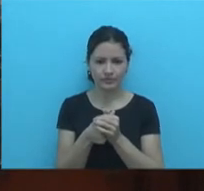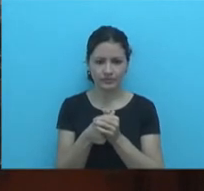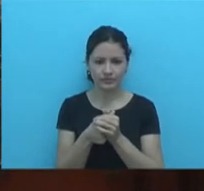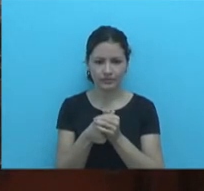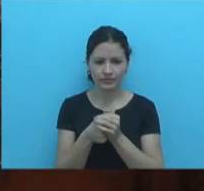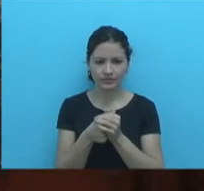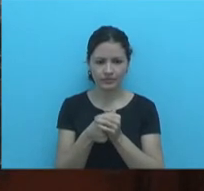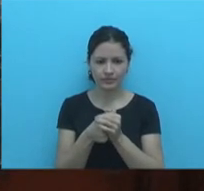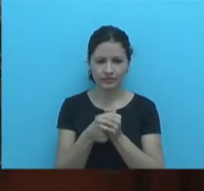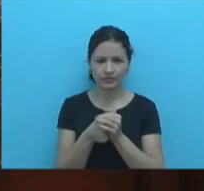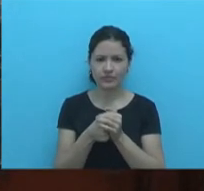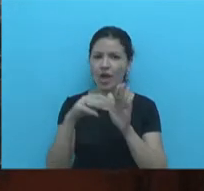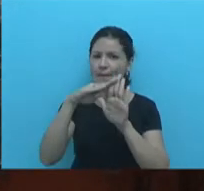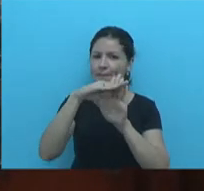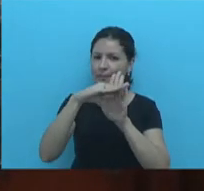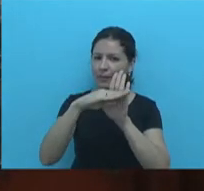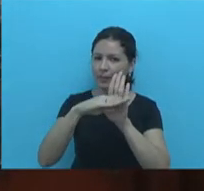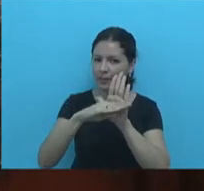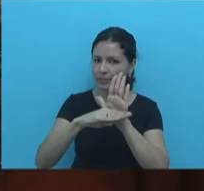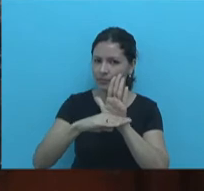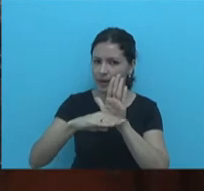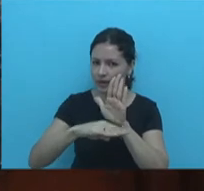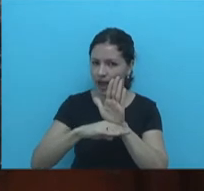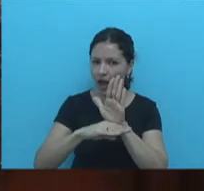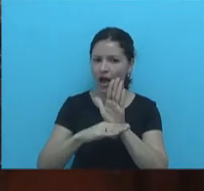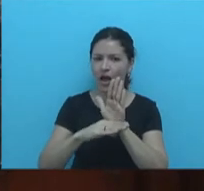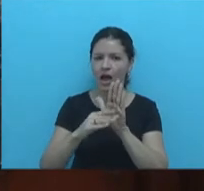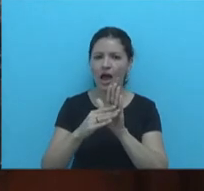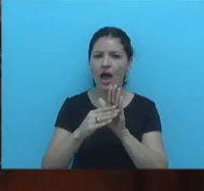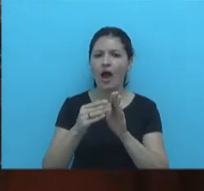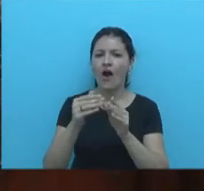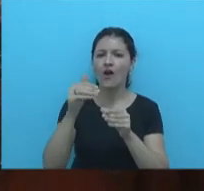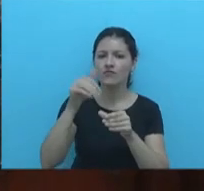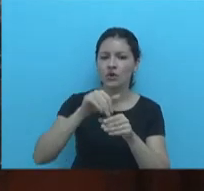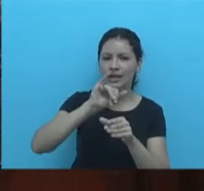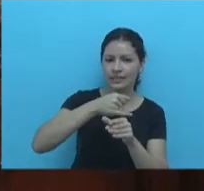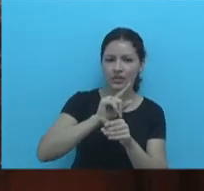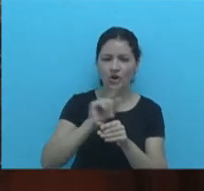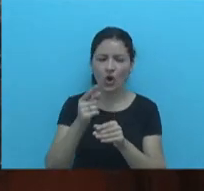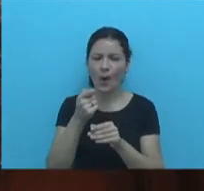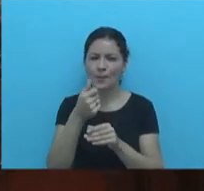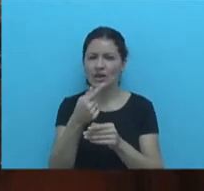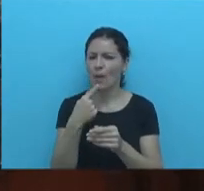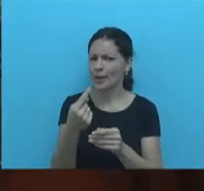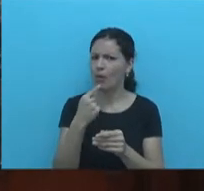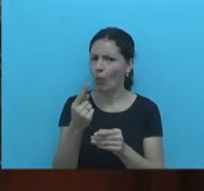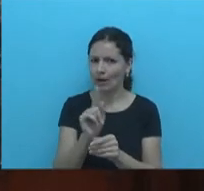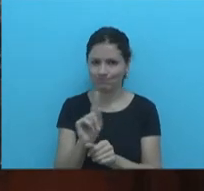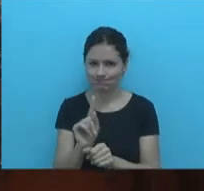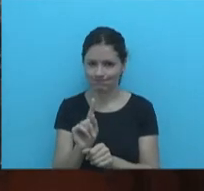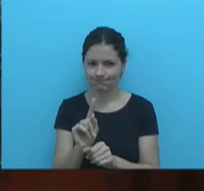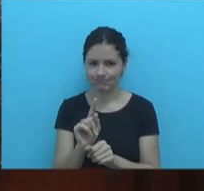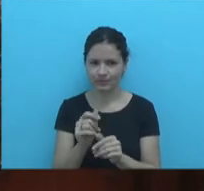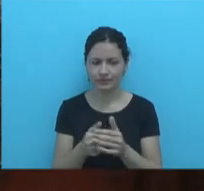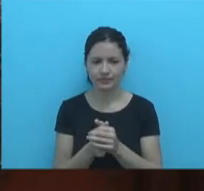cuando ya después vamos a votar por artículo, se vota por sí o por no, pero ya está cerrado el debate.